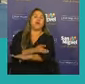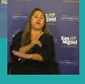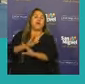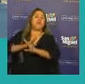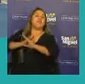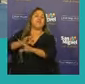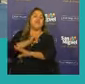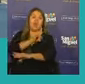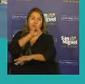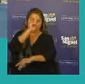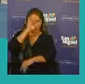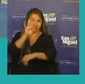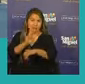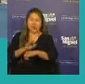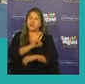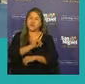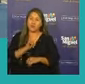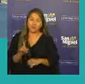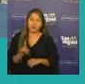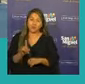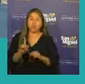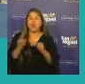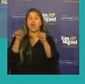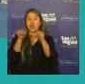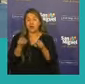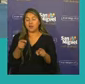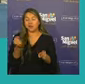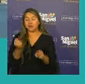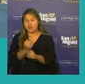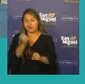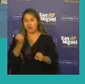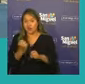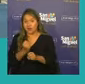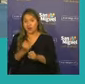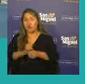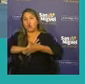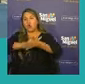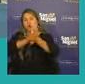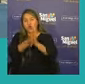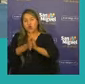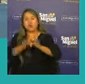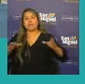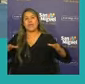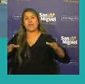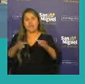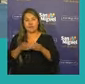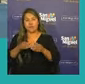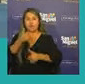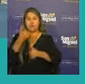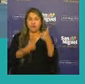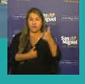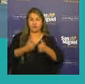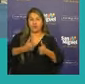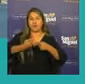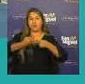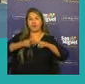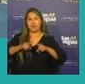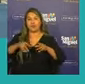no enfermarse. Y de ahí es donde vamos trabajando con todos los equipos multidisciplinarios de nuestra